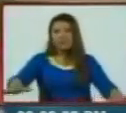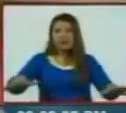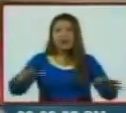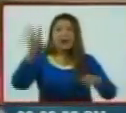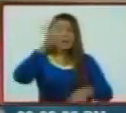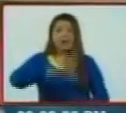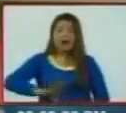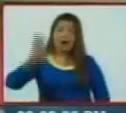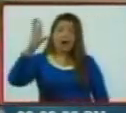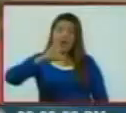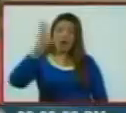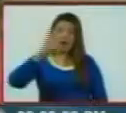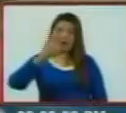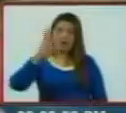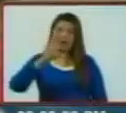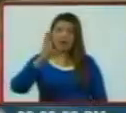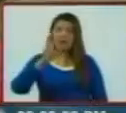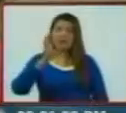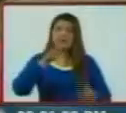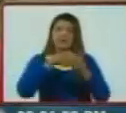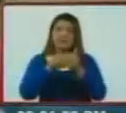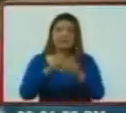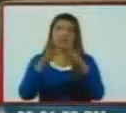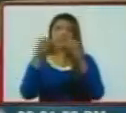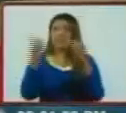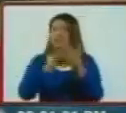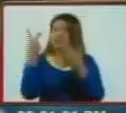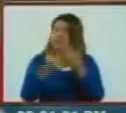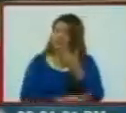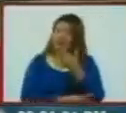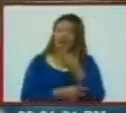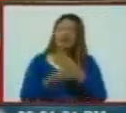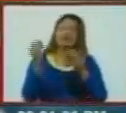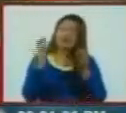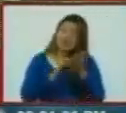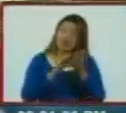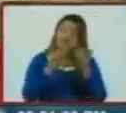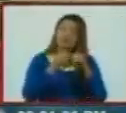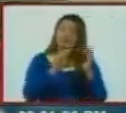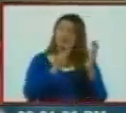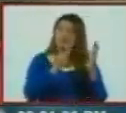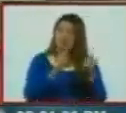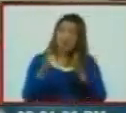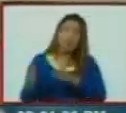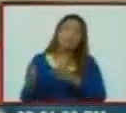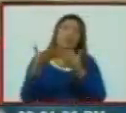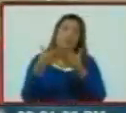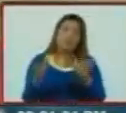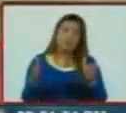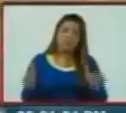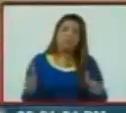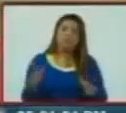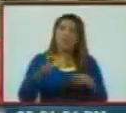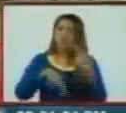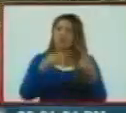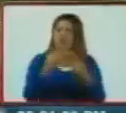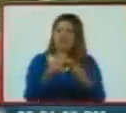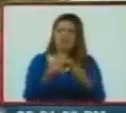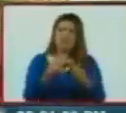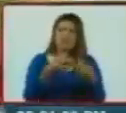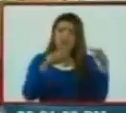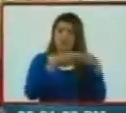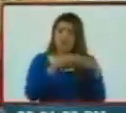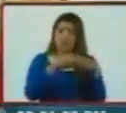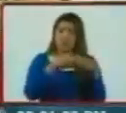Caracas, conduciendo estas operaciones que son de restitución del orden público. Jamás nuestra Guardia